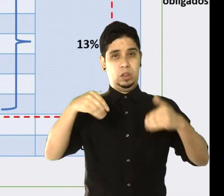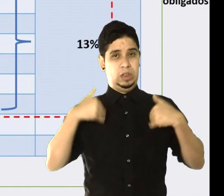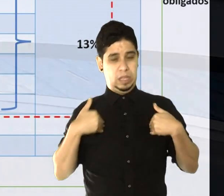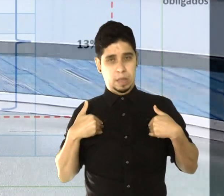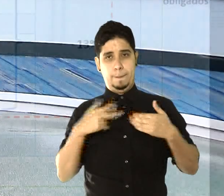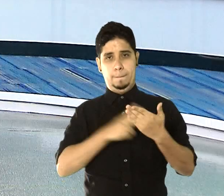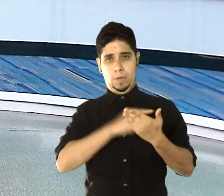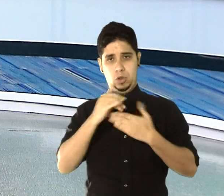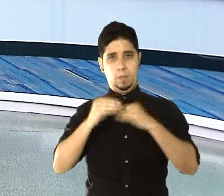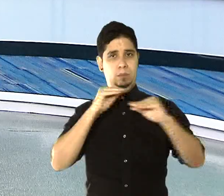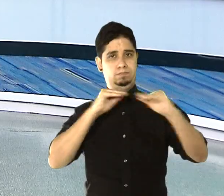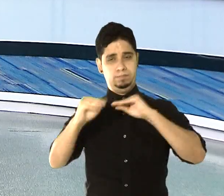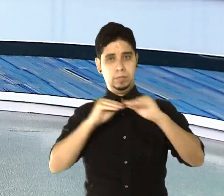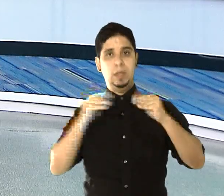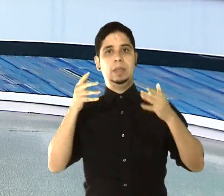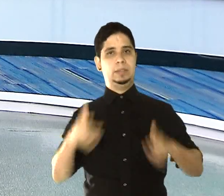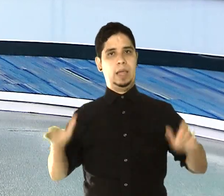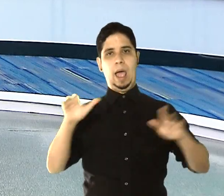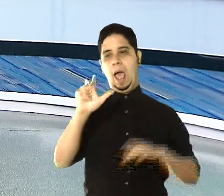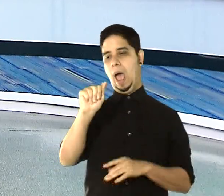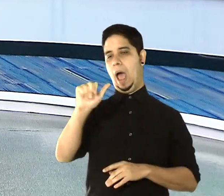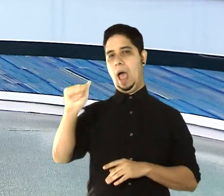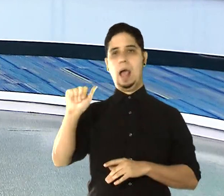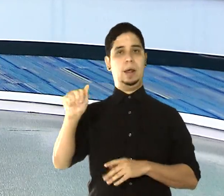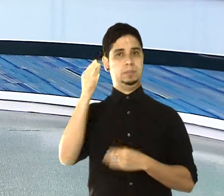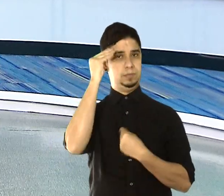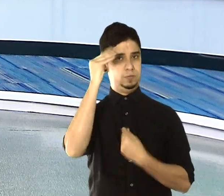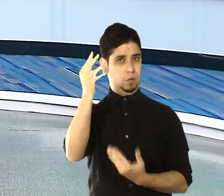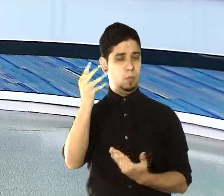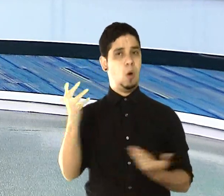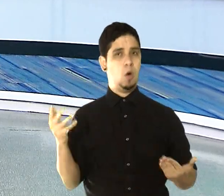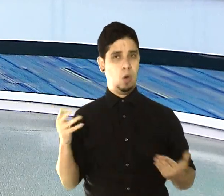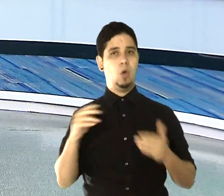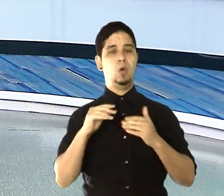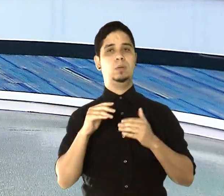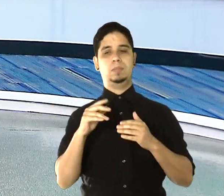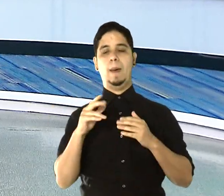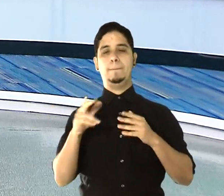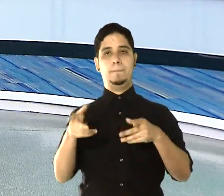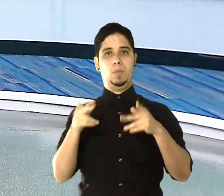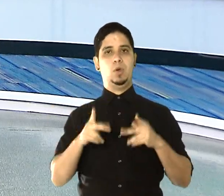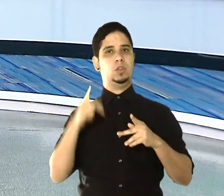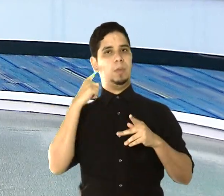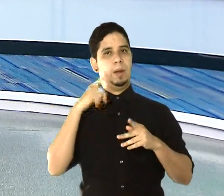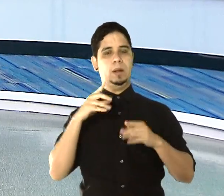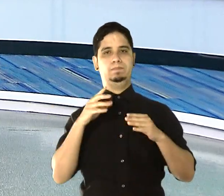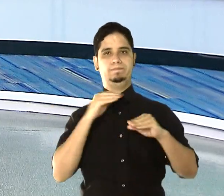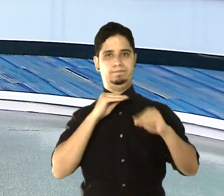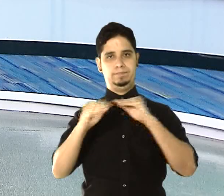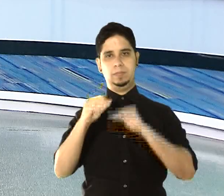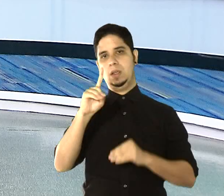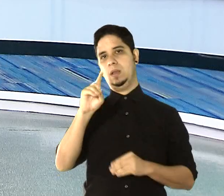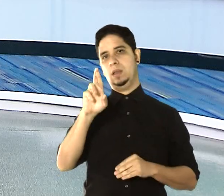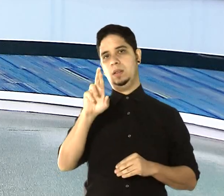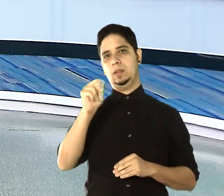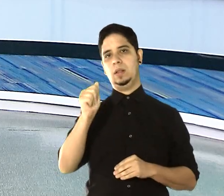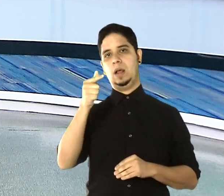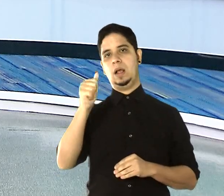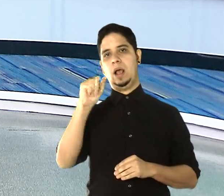fondos. De hecho, la autoridad anunció recientemente la solicitud de propuestas para el dragado de Carraízo, que viene con estos